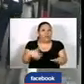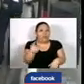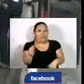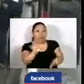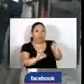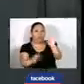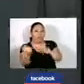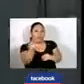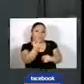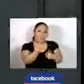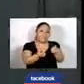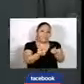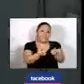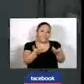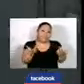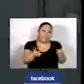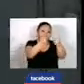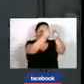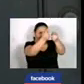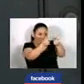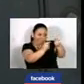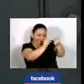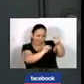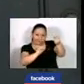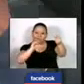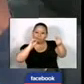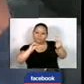tenido que desajustar su presupuesto.